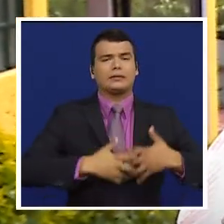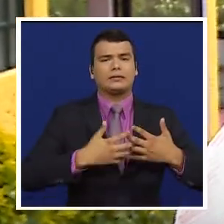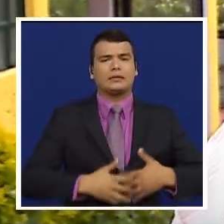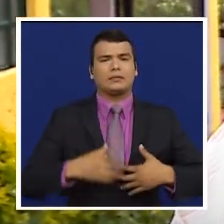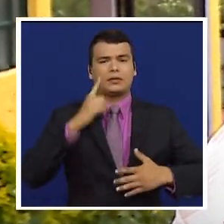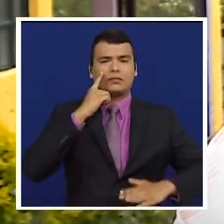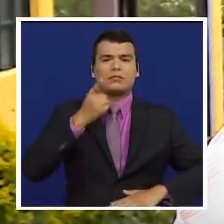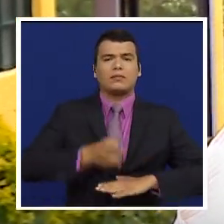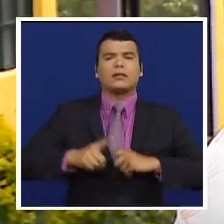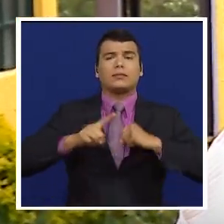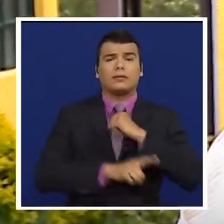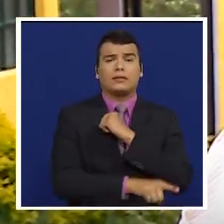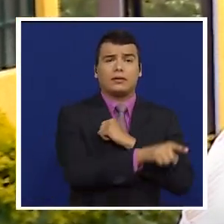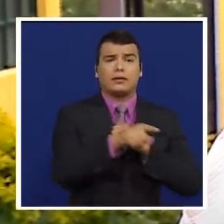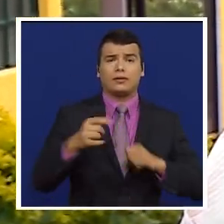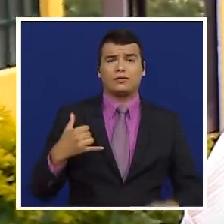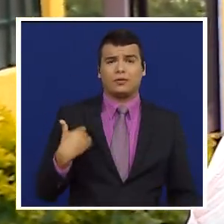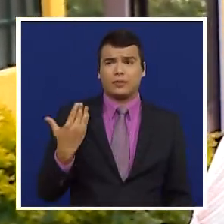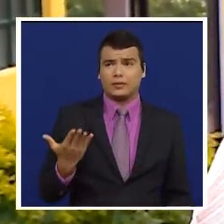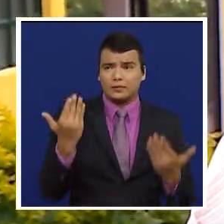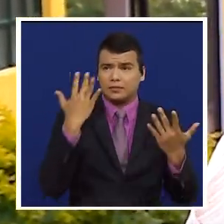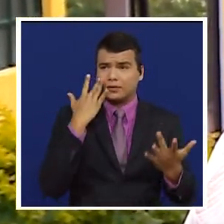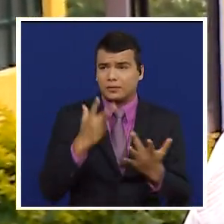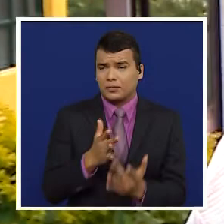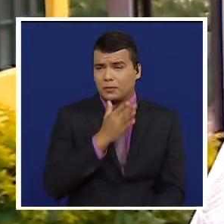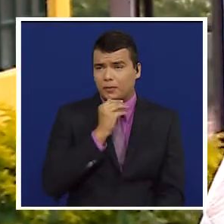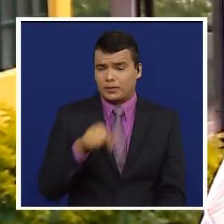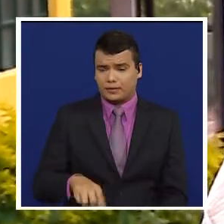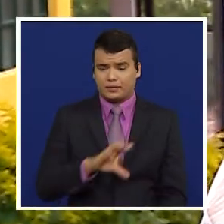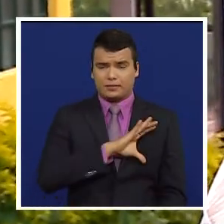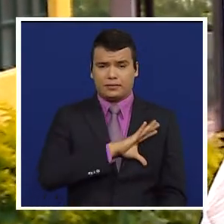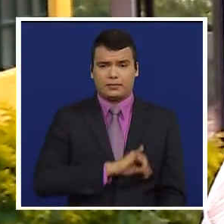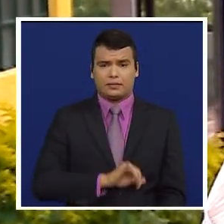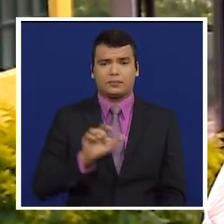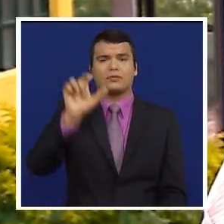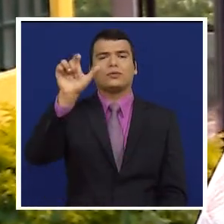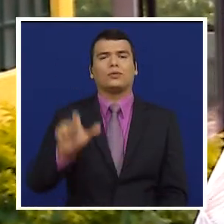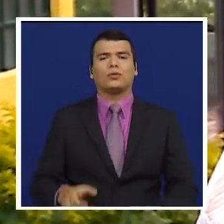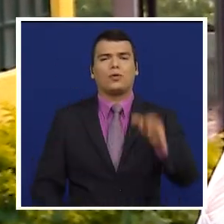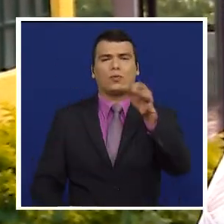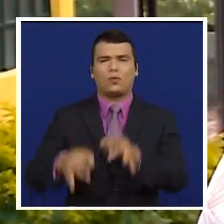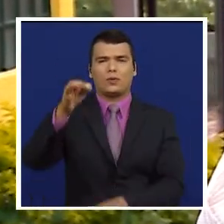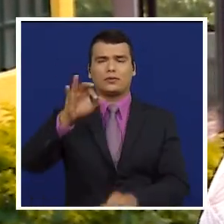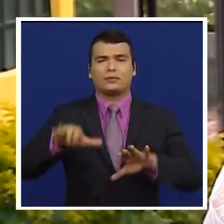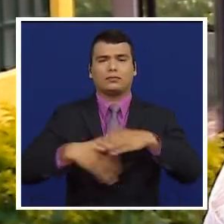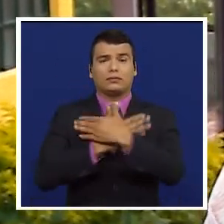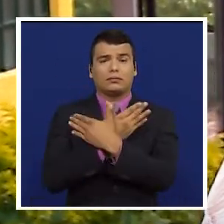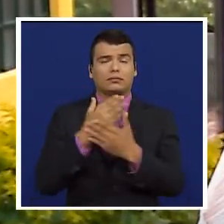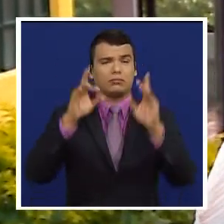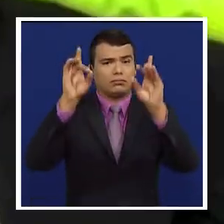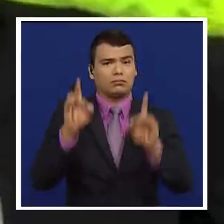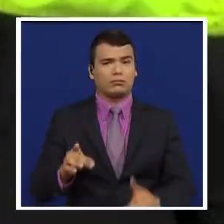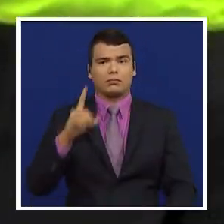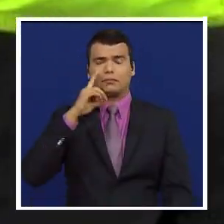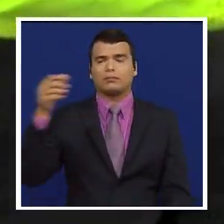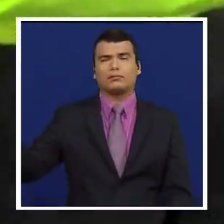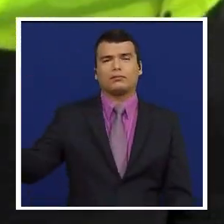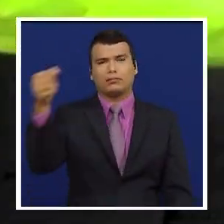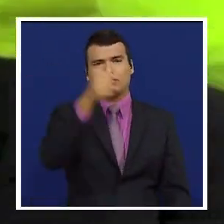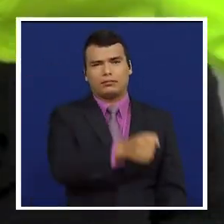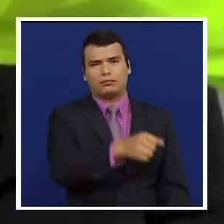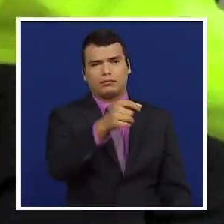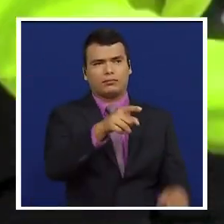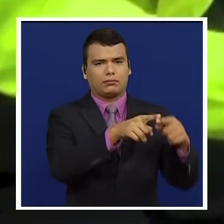adolescentes. En el caso particular de Cali, cuando un juez de la República decide enviar a un centro de